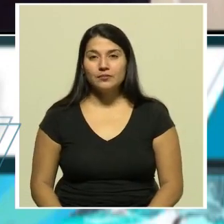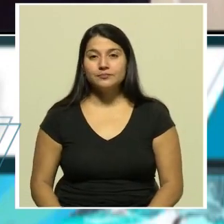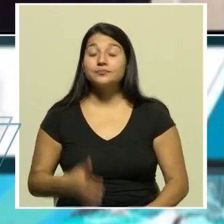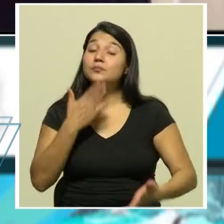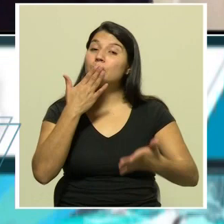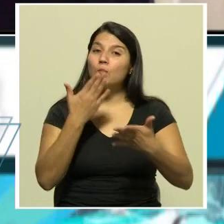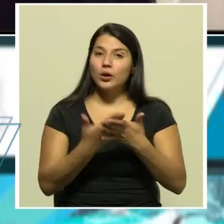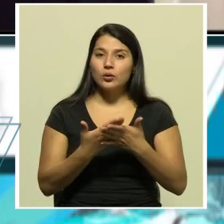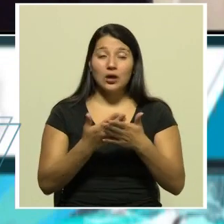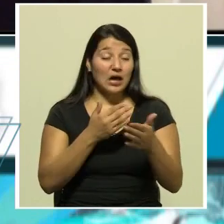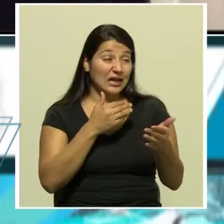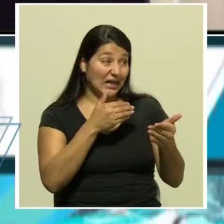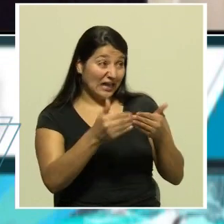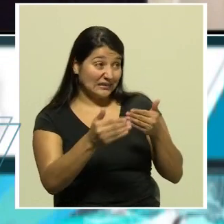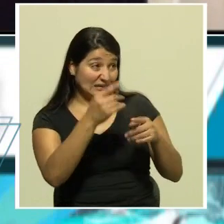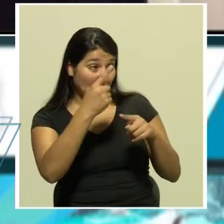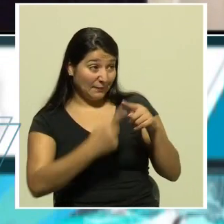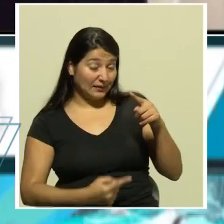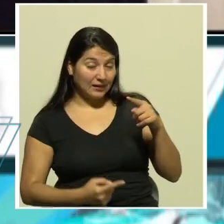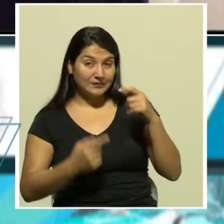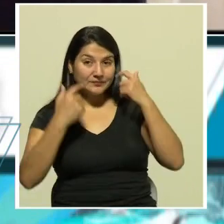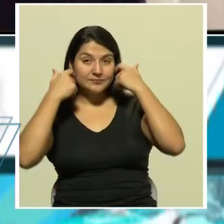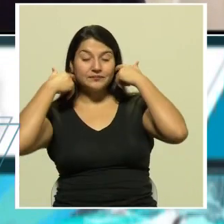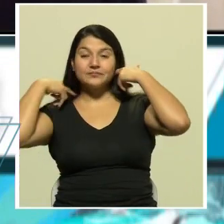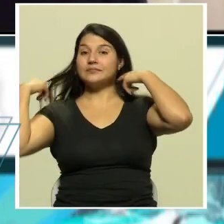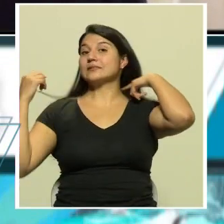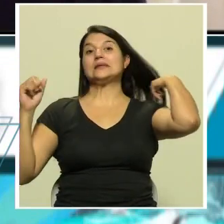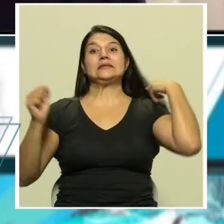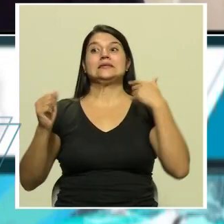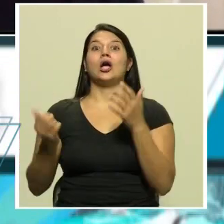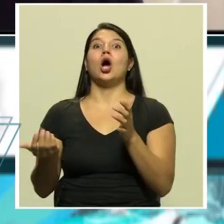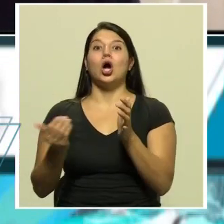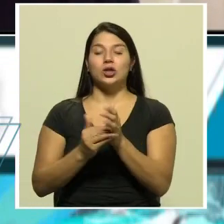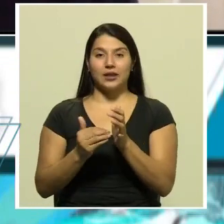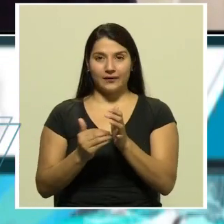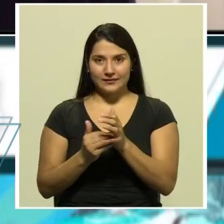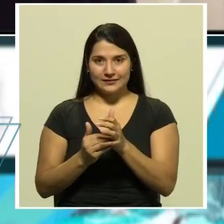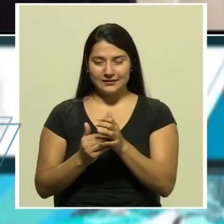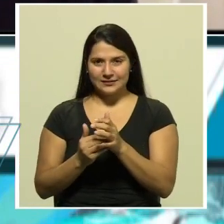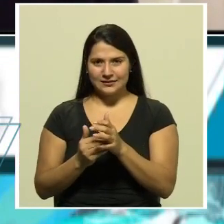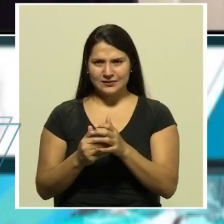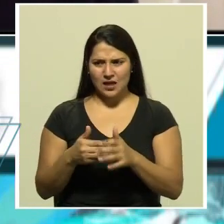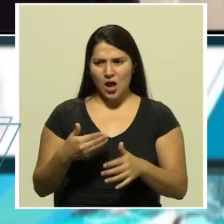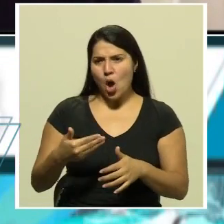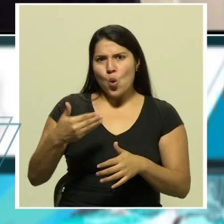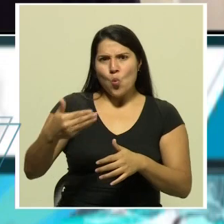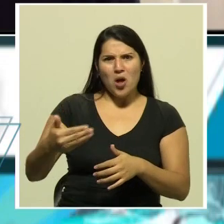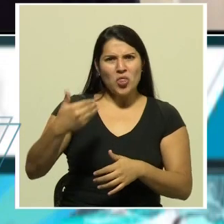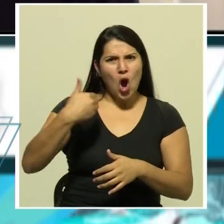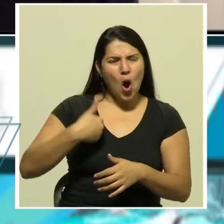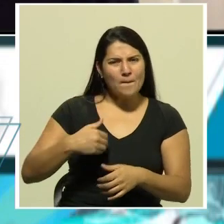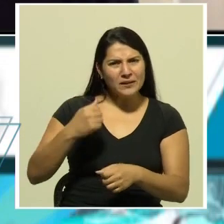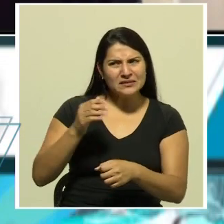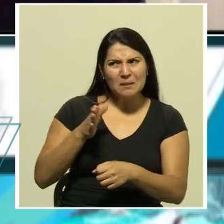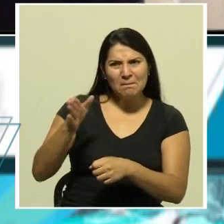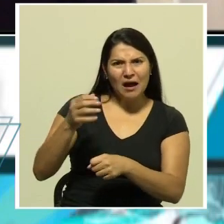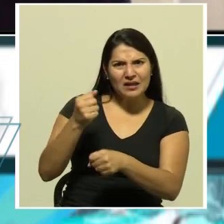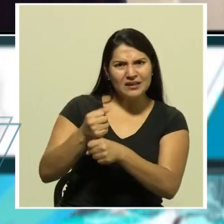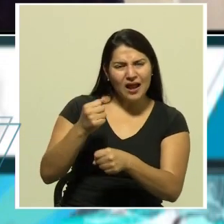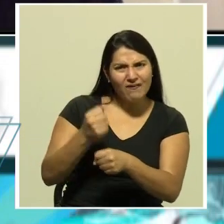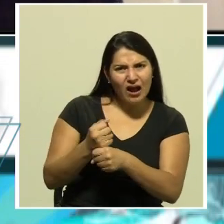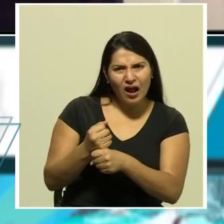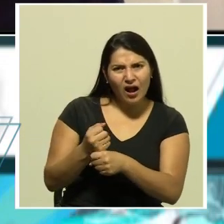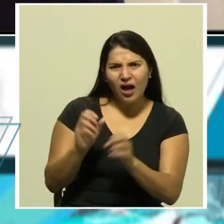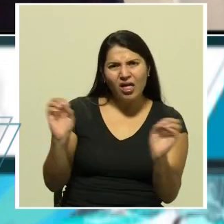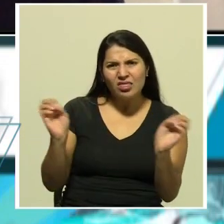Bueno, casi la mitad. Vamos a ver, ¿verdad? Nuevamente, cuando los hombres trabajan, nadie se pregunta qué piensan o